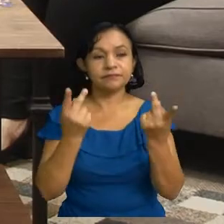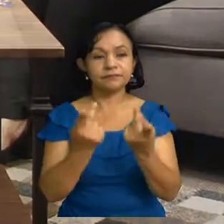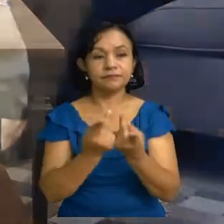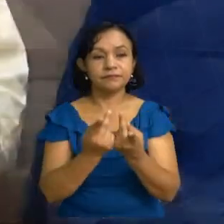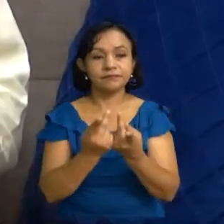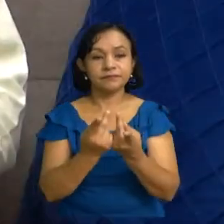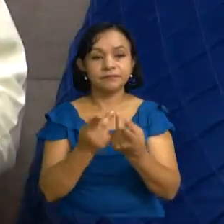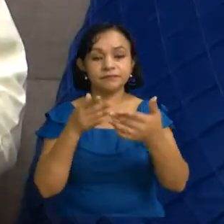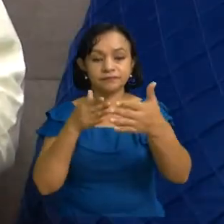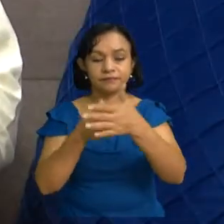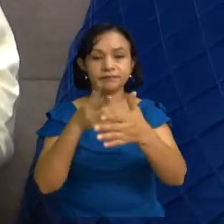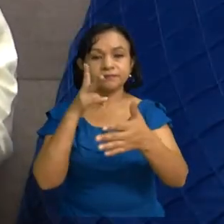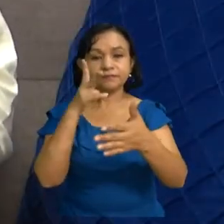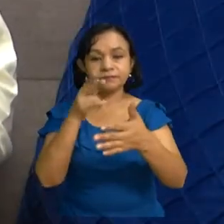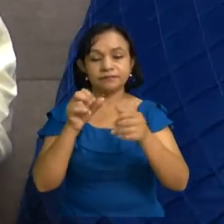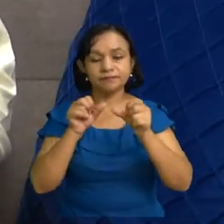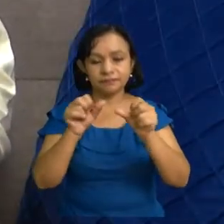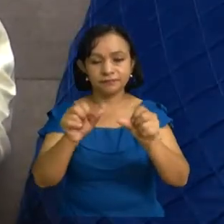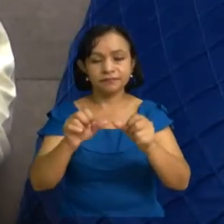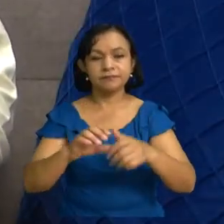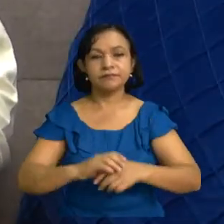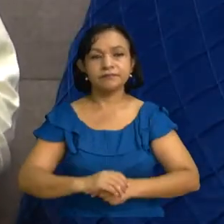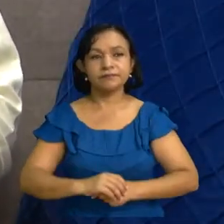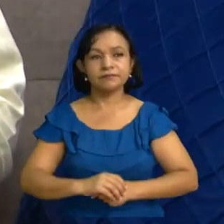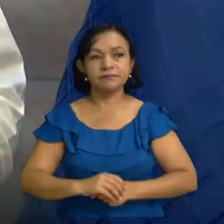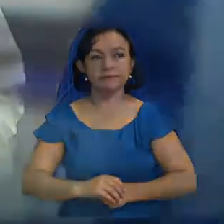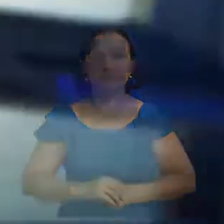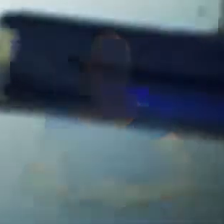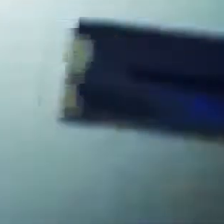hacemos una breve pausa ya volvemos